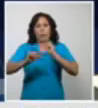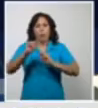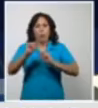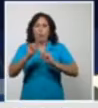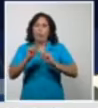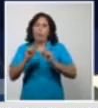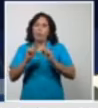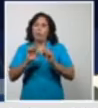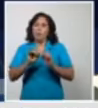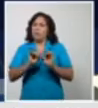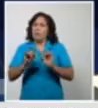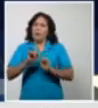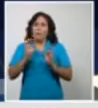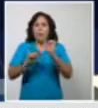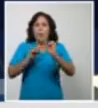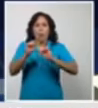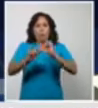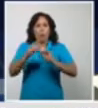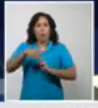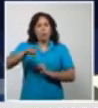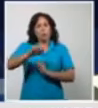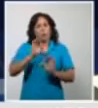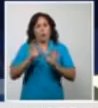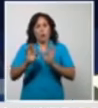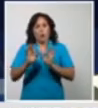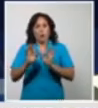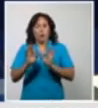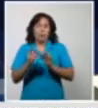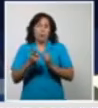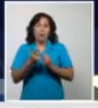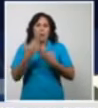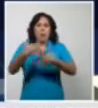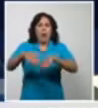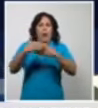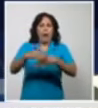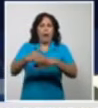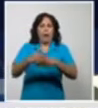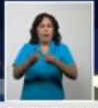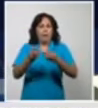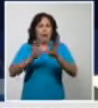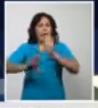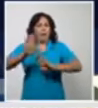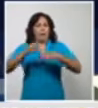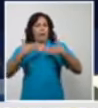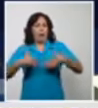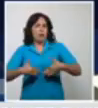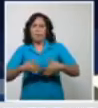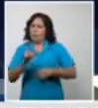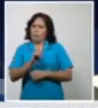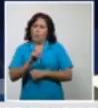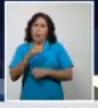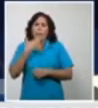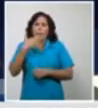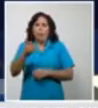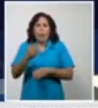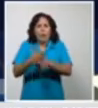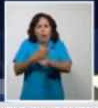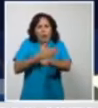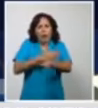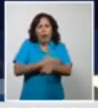famosa inmunidad de rebaño, porque indiscutiblemente lo que hay es que detectarlo temprano,